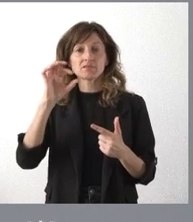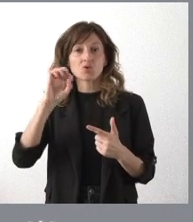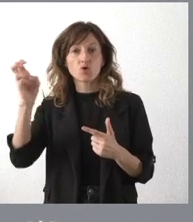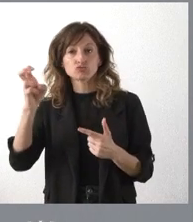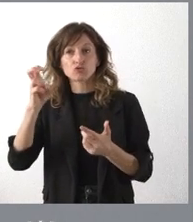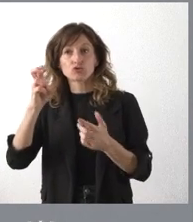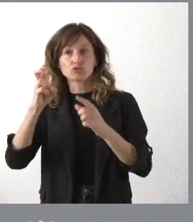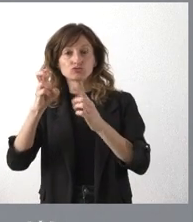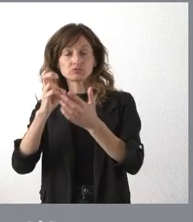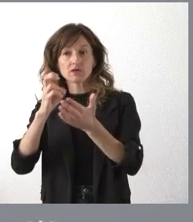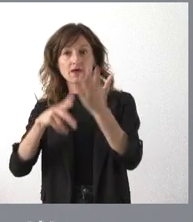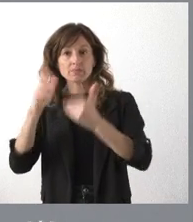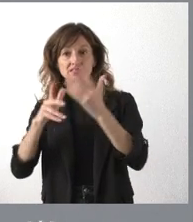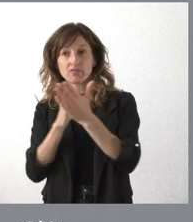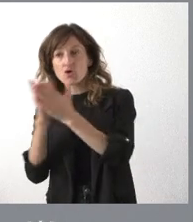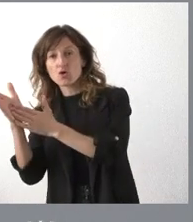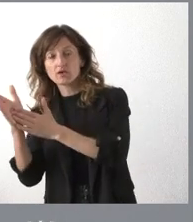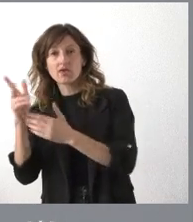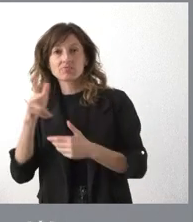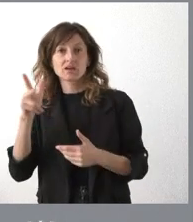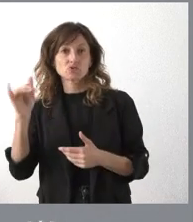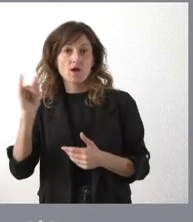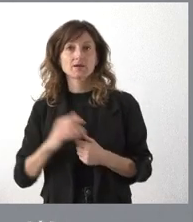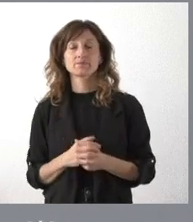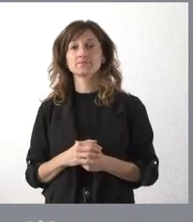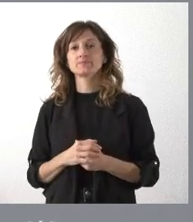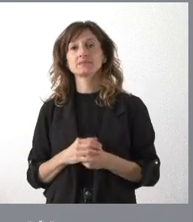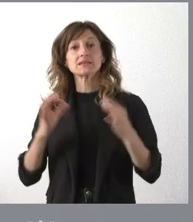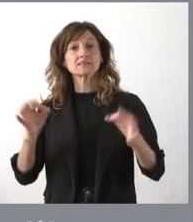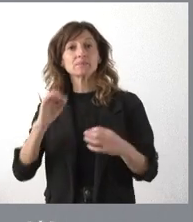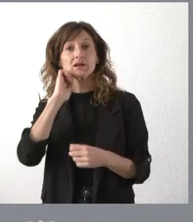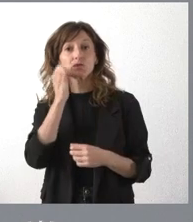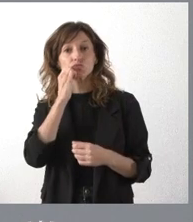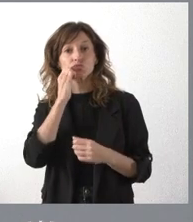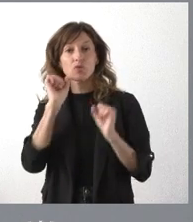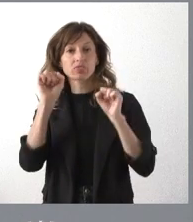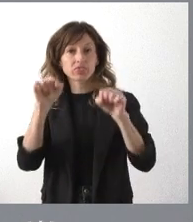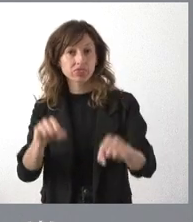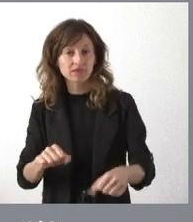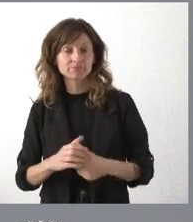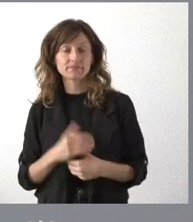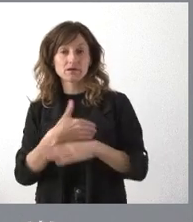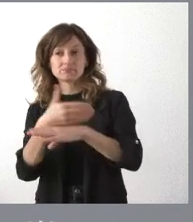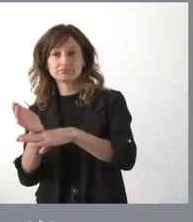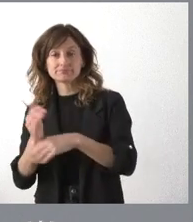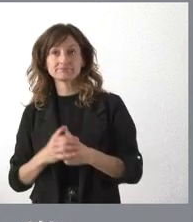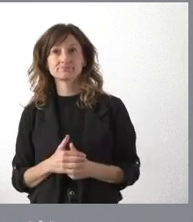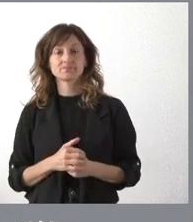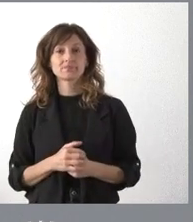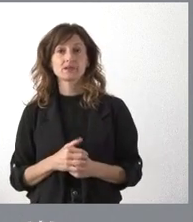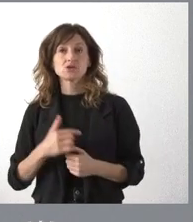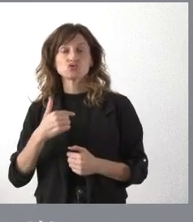incluso ante otras administraciones cuyo derecho le puede ir a corresponder y siempre estos recursos producen un retraso que yo ahora pueda